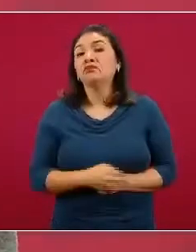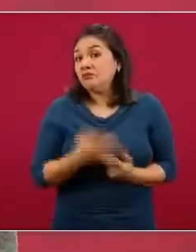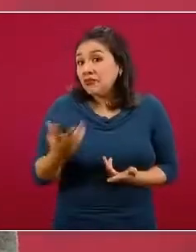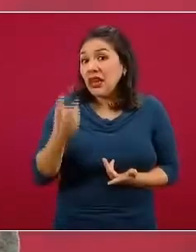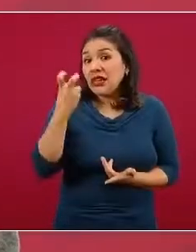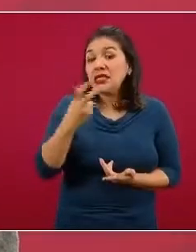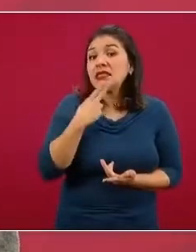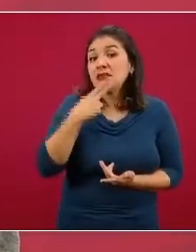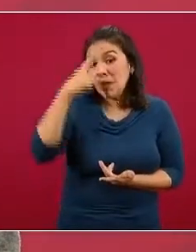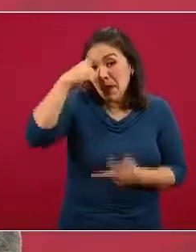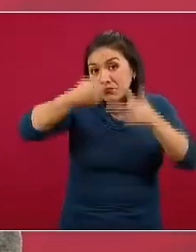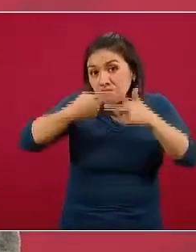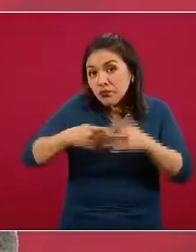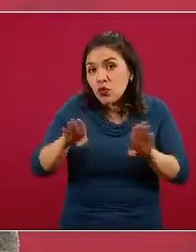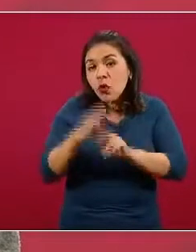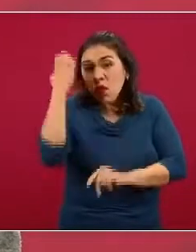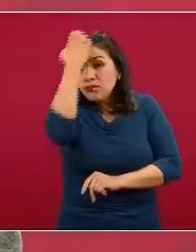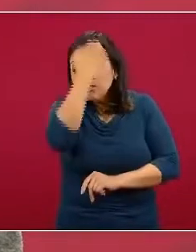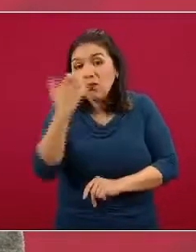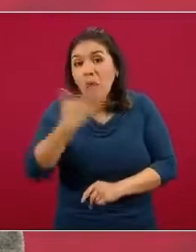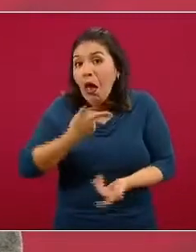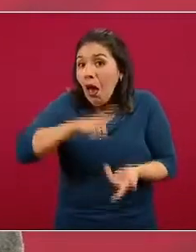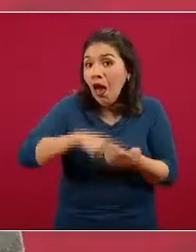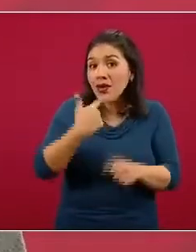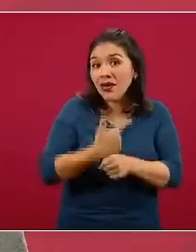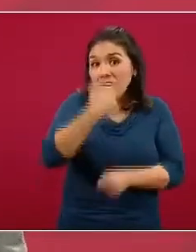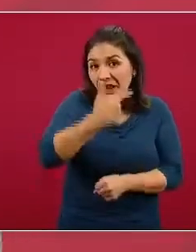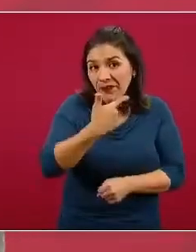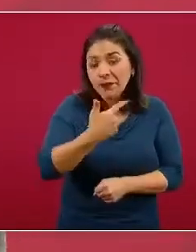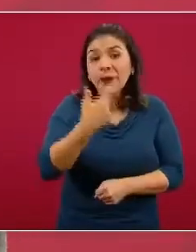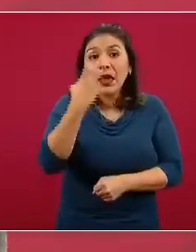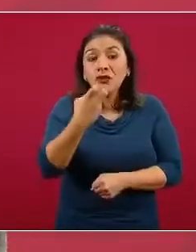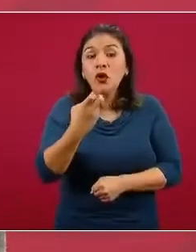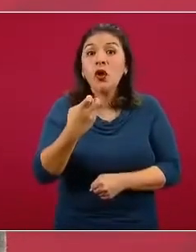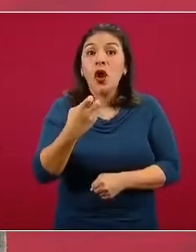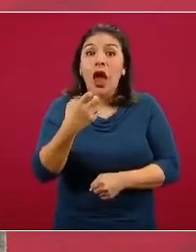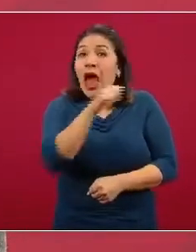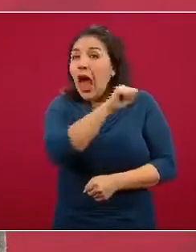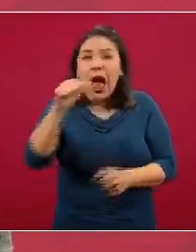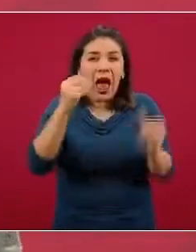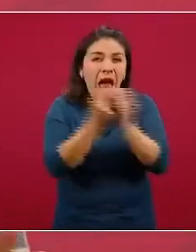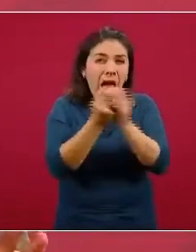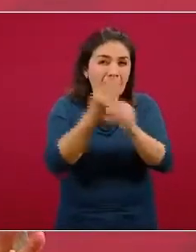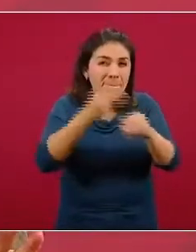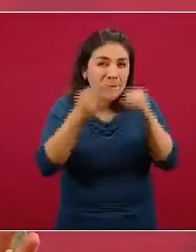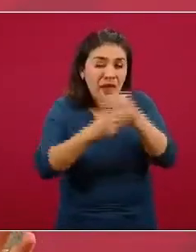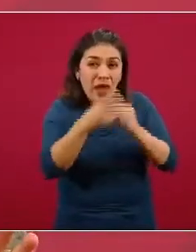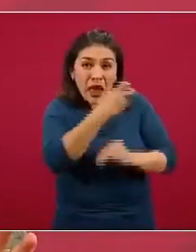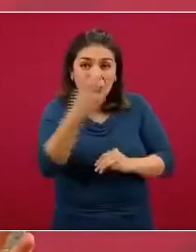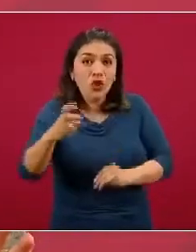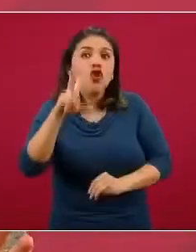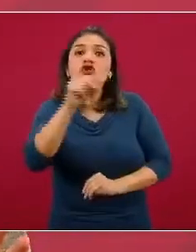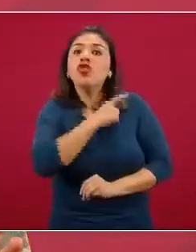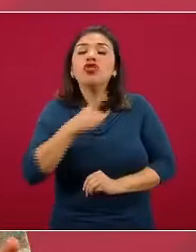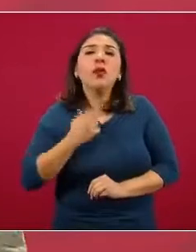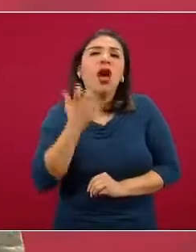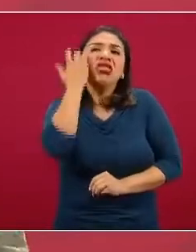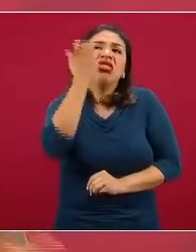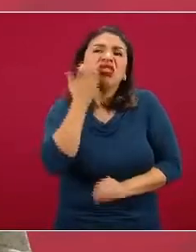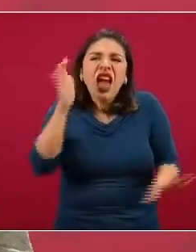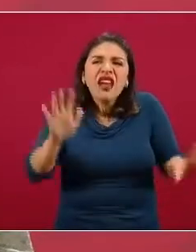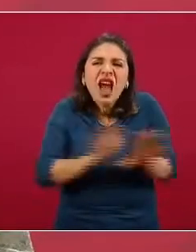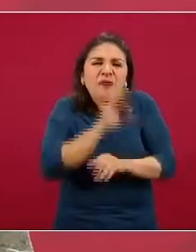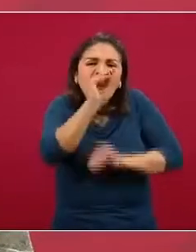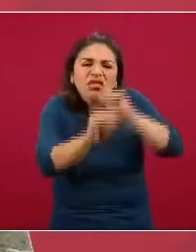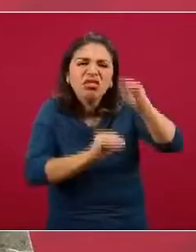de medición o de evaluación del riesgo. Y los instrumentos de evaluación no deben ser alterados, porque si